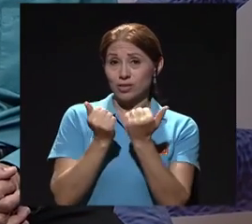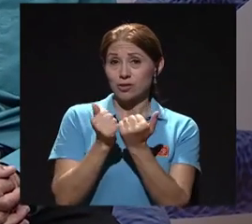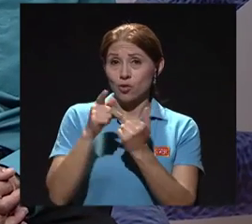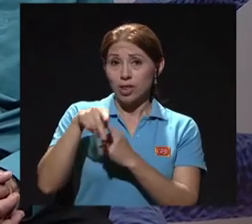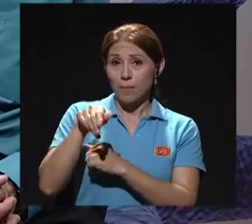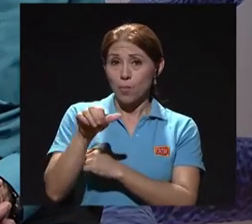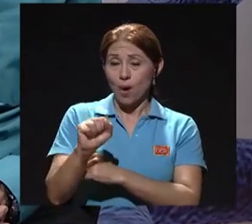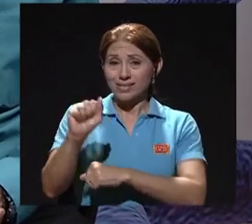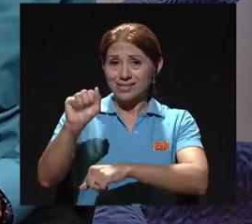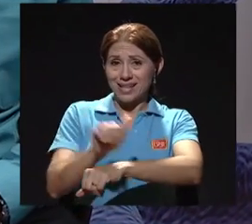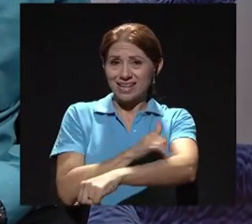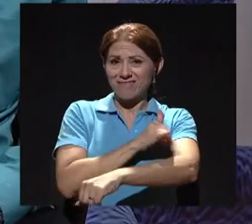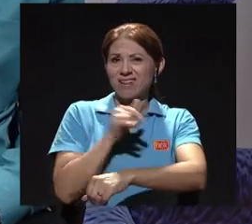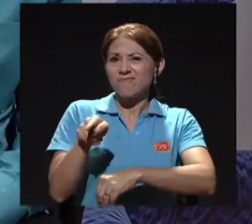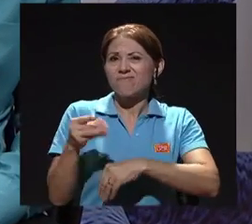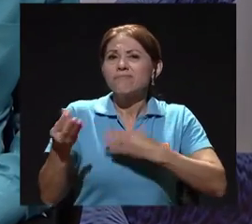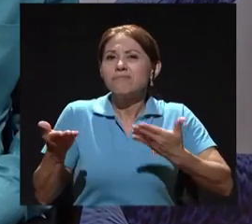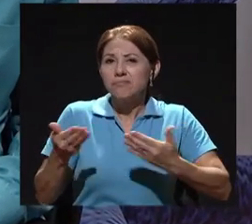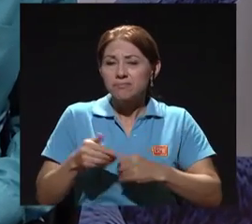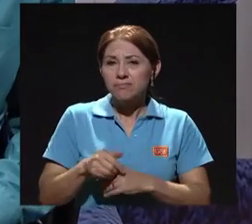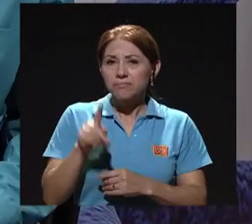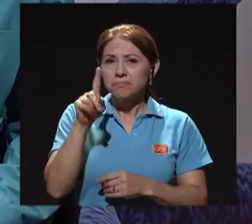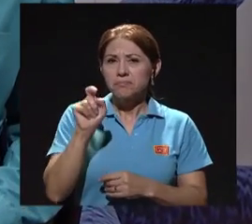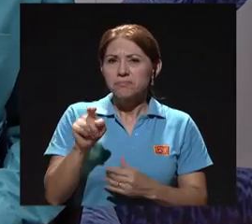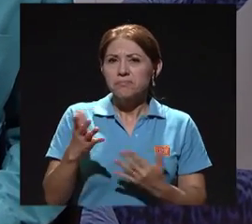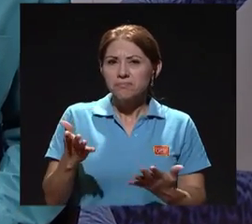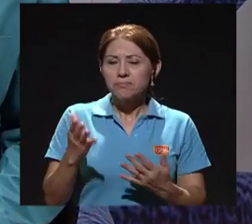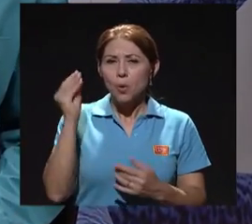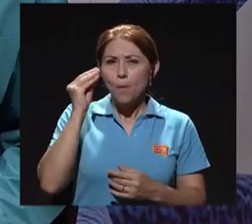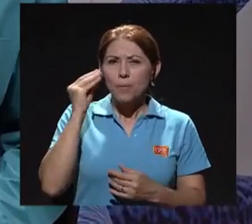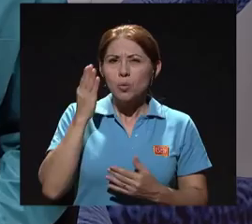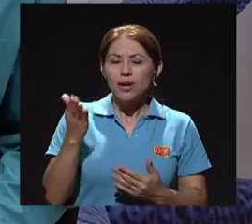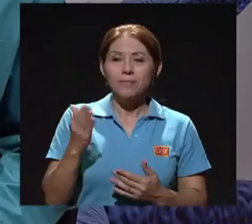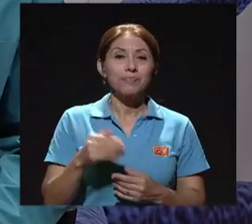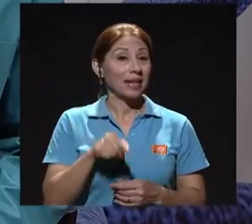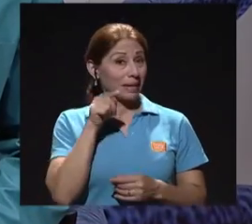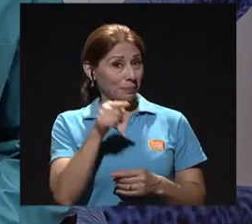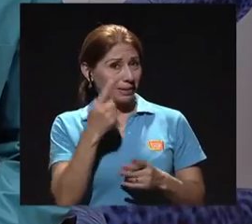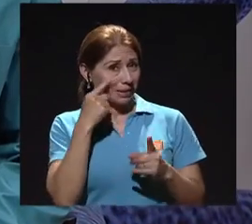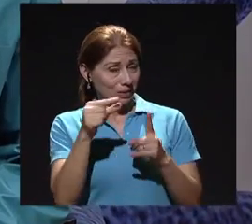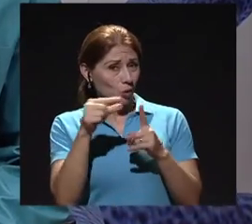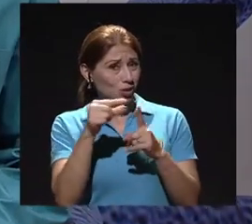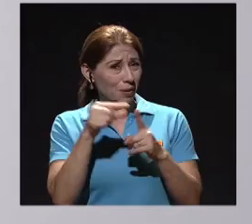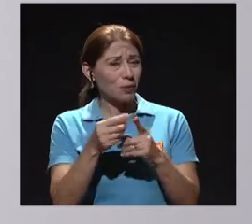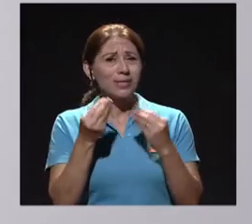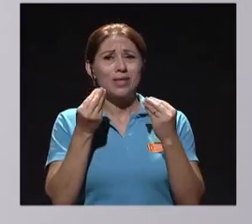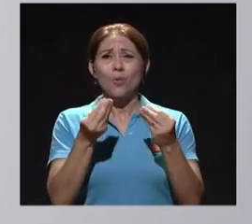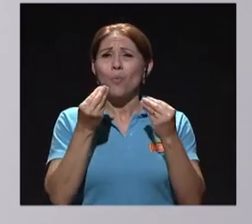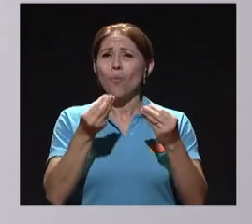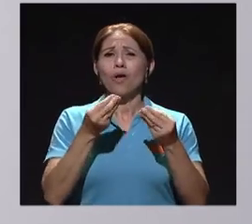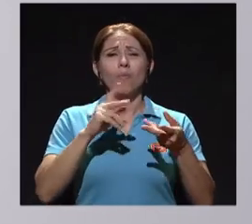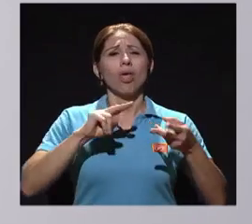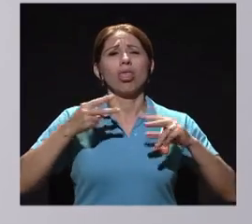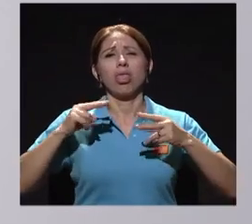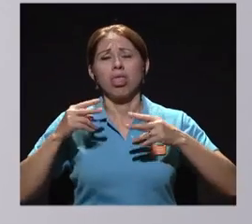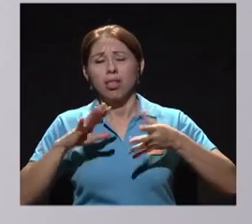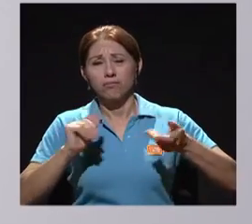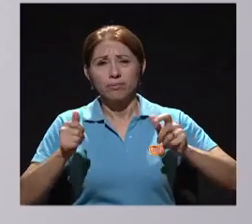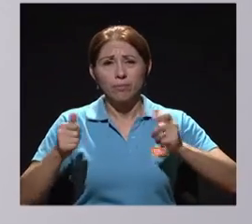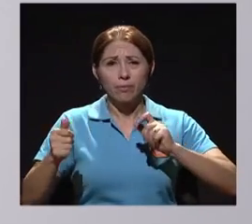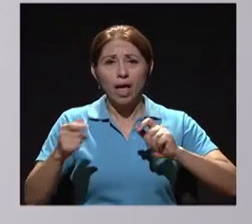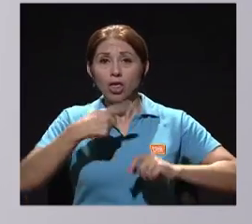de hacer vídeos de este vídeo este esta pregunta y este concepto ha sido muy manoseado nosotros lo que pensamos